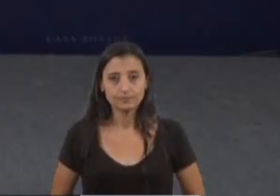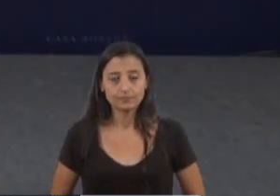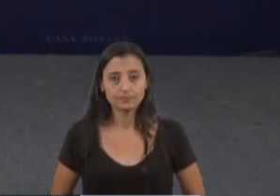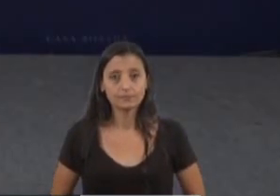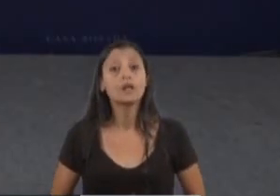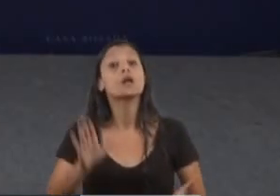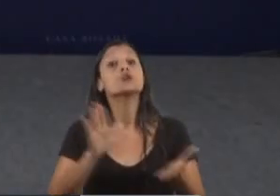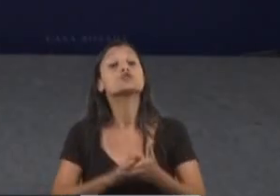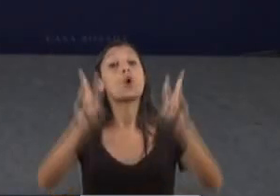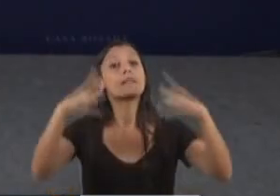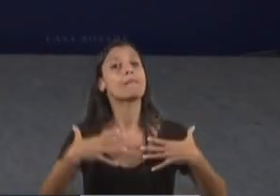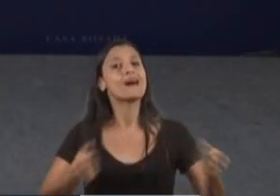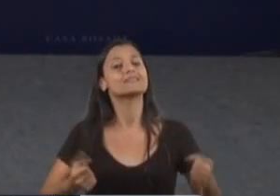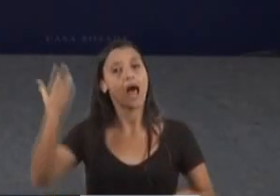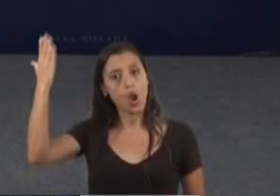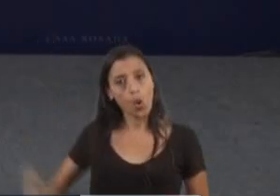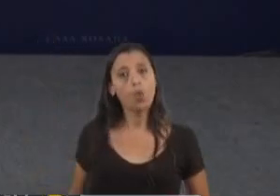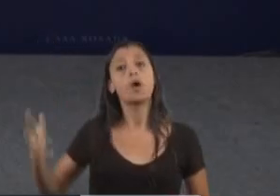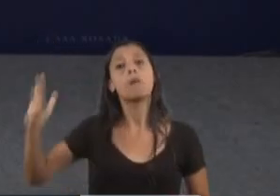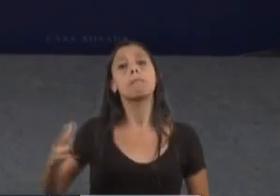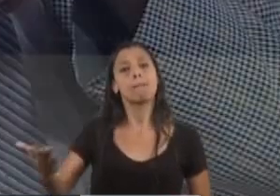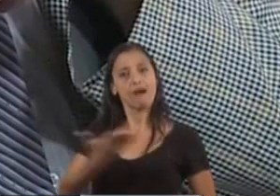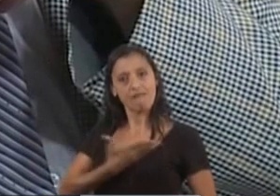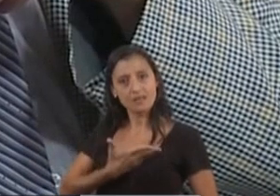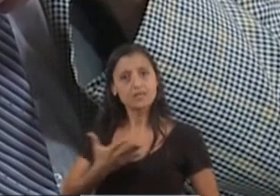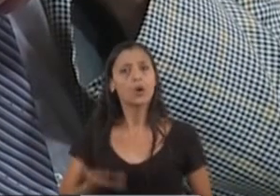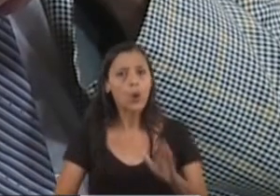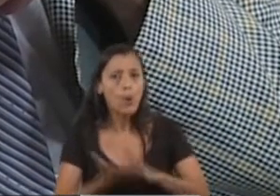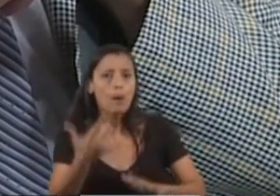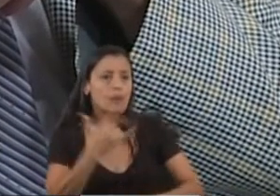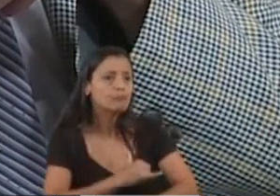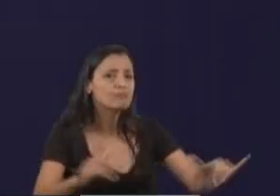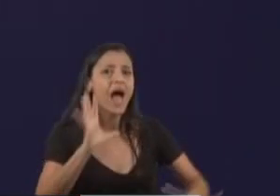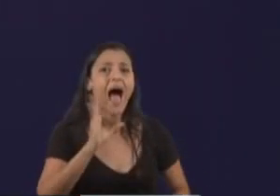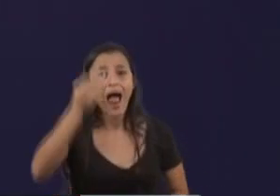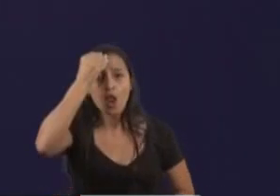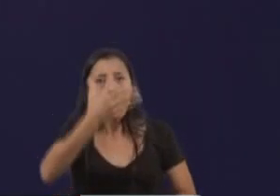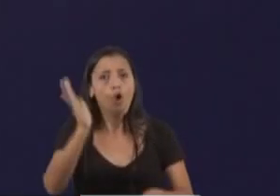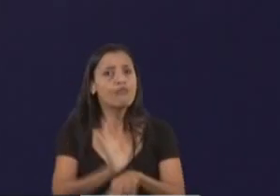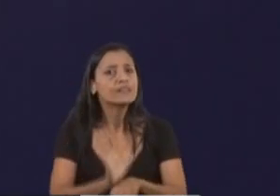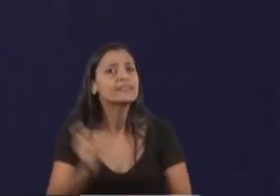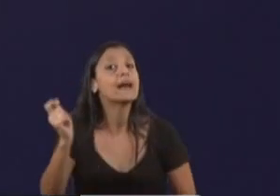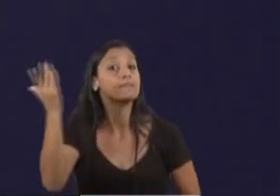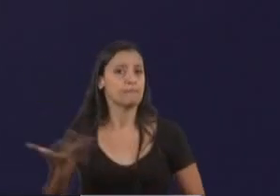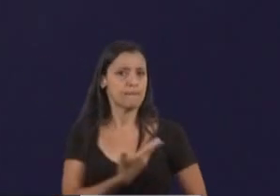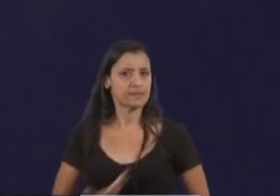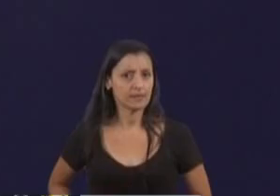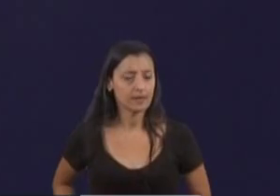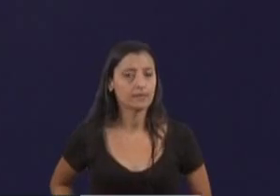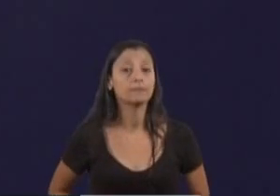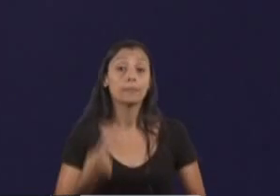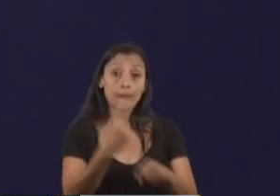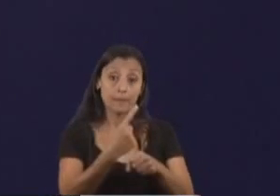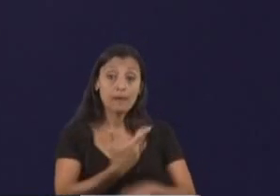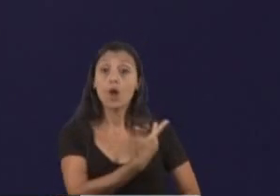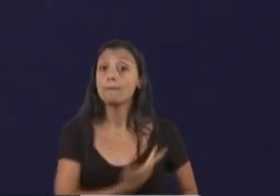Sobre la salud del Papa, si va a haber una expresión oficial y particularmente del presidente. No, a ver, en principio, tanto el presidente